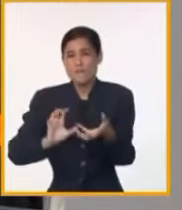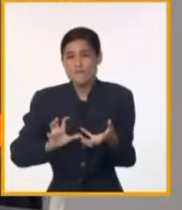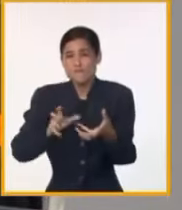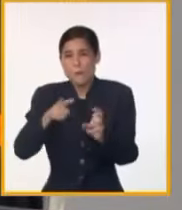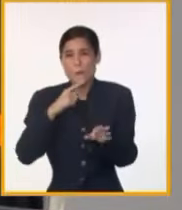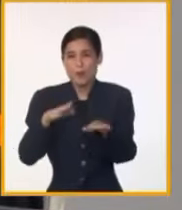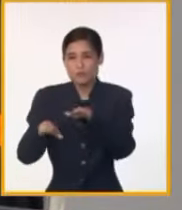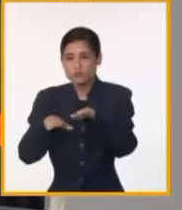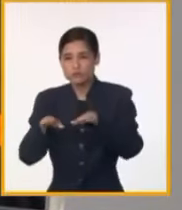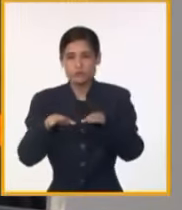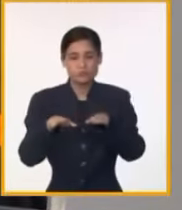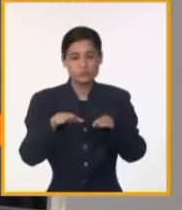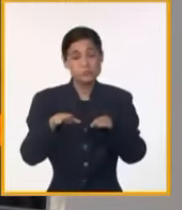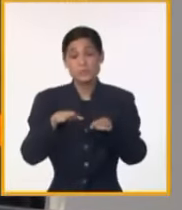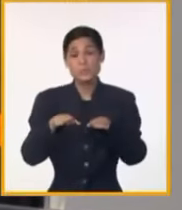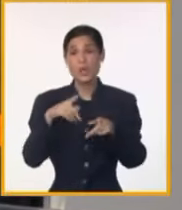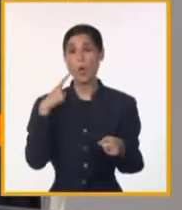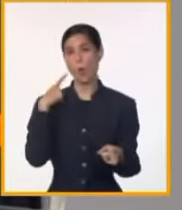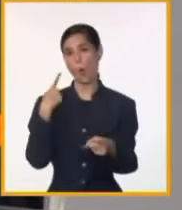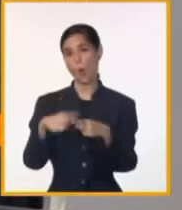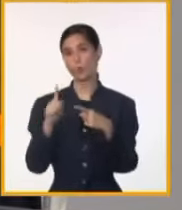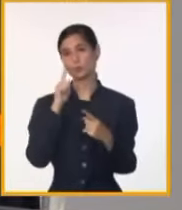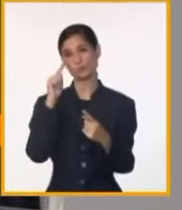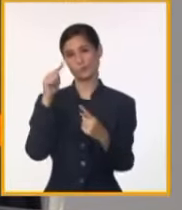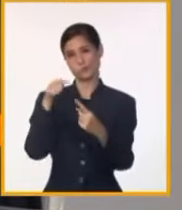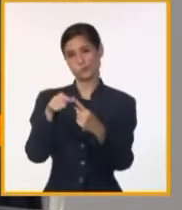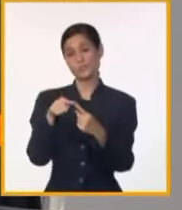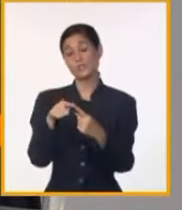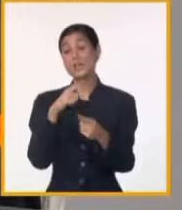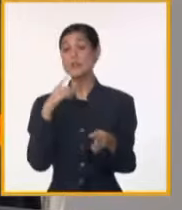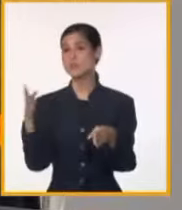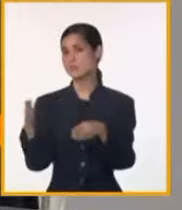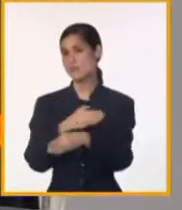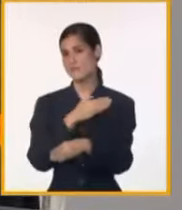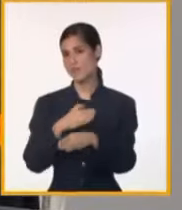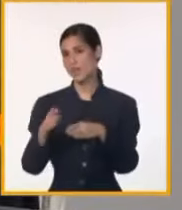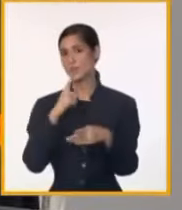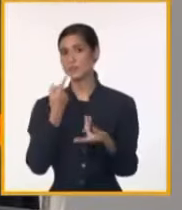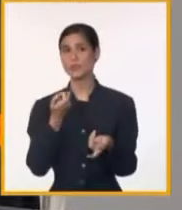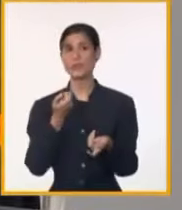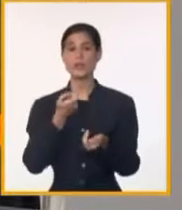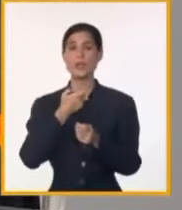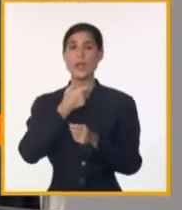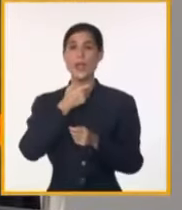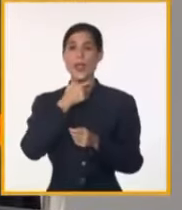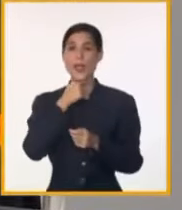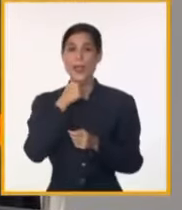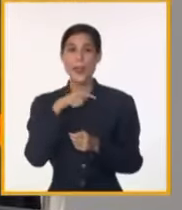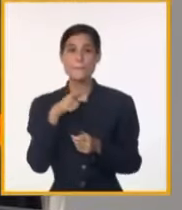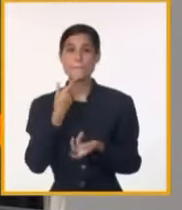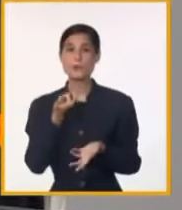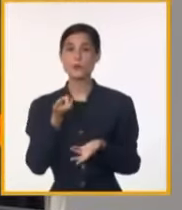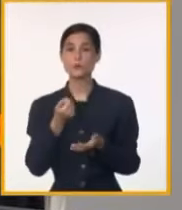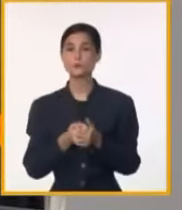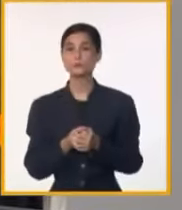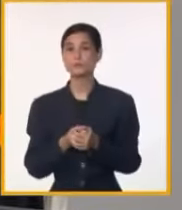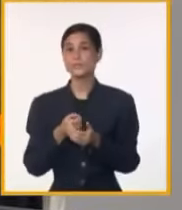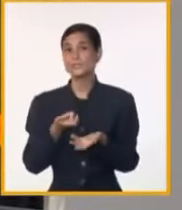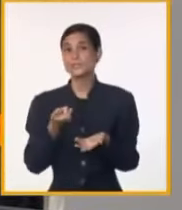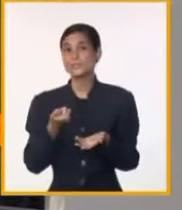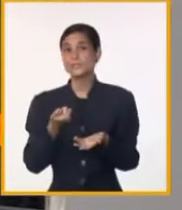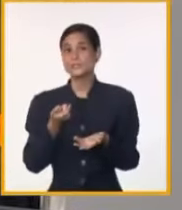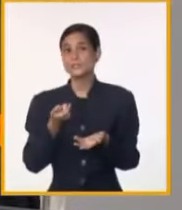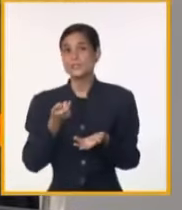otro signo que tenía que era algo diferente por cuanto tenía todas las características de una